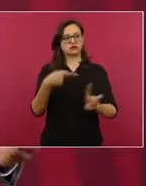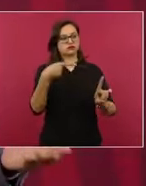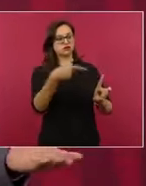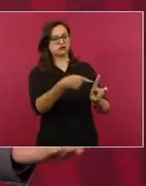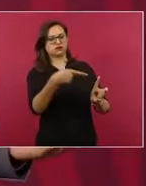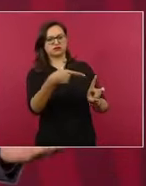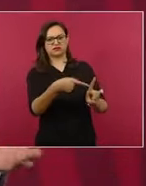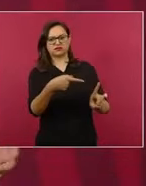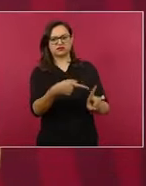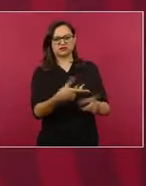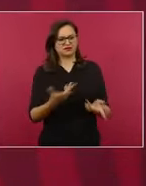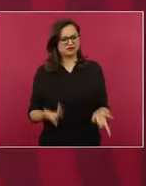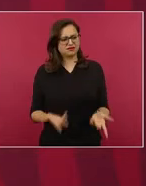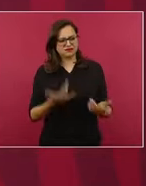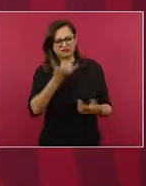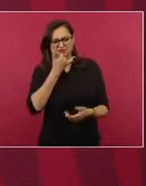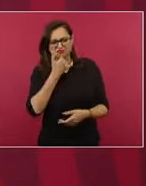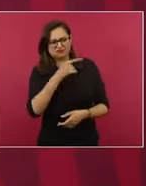¿Con qué autoridad moral?